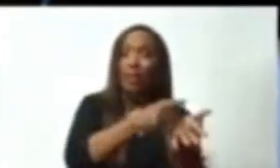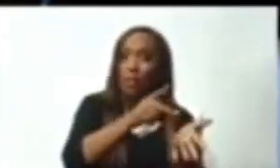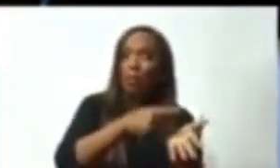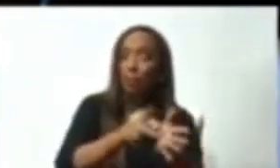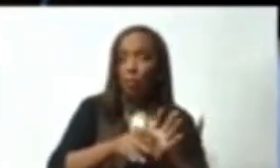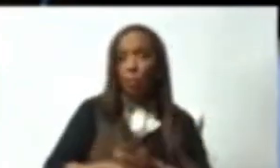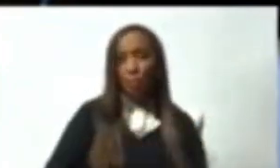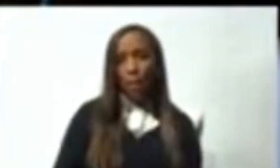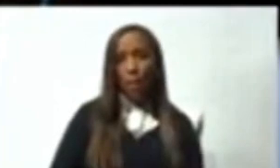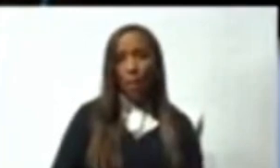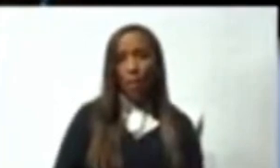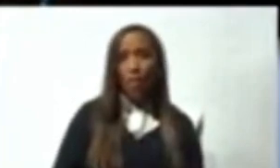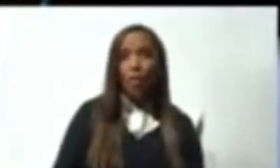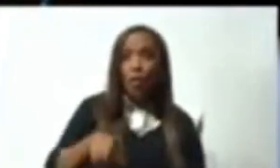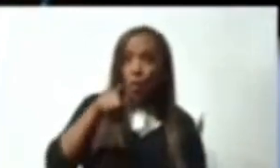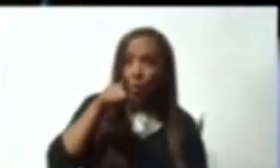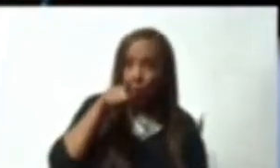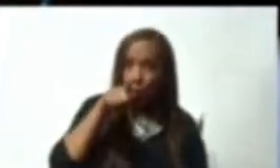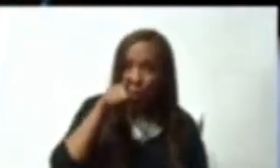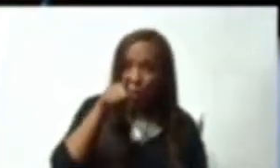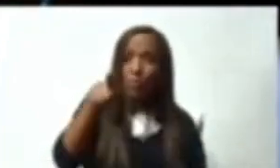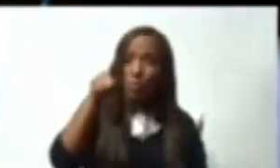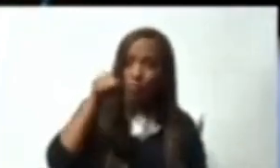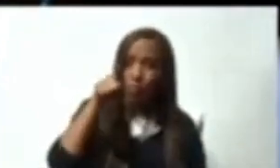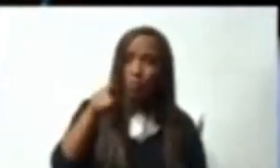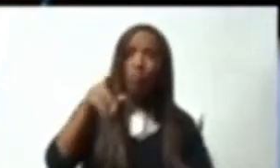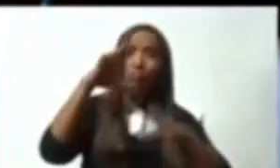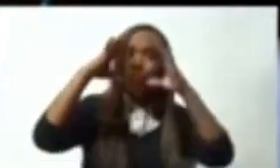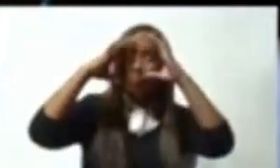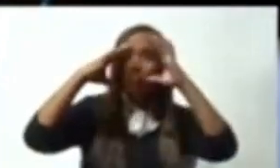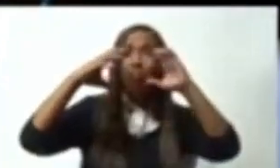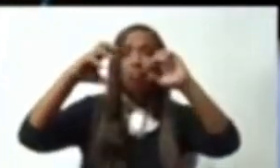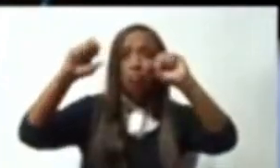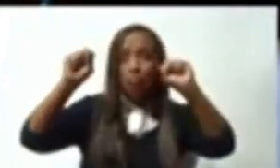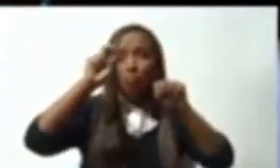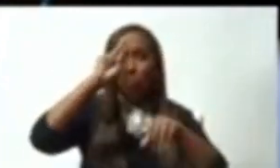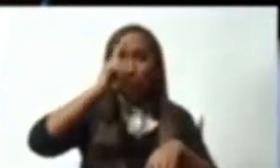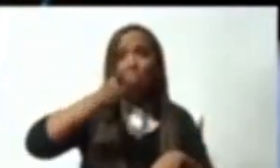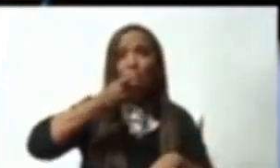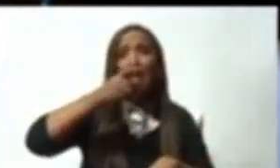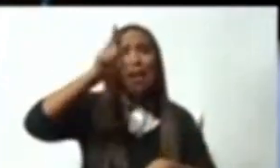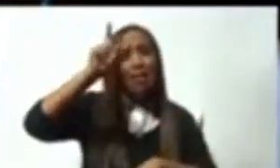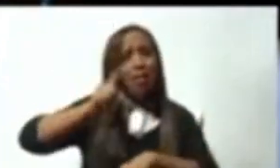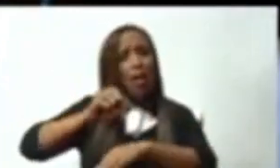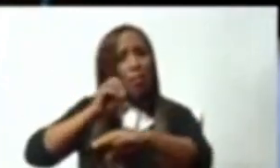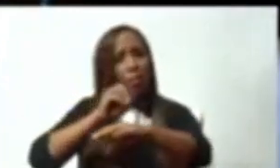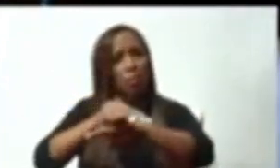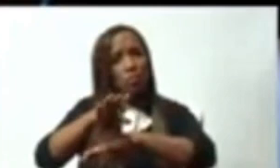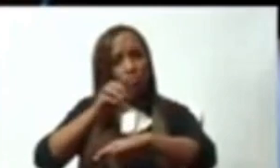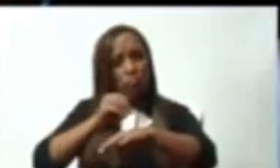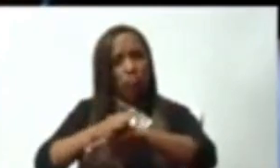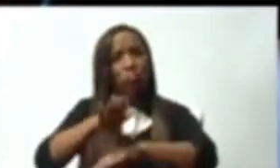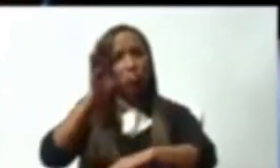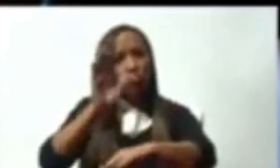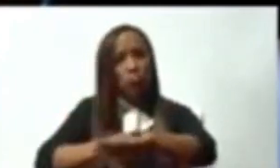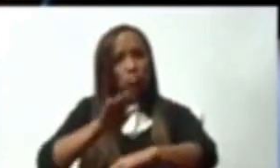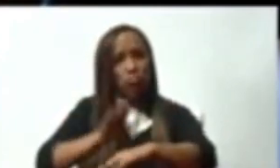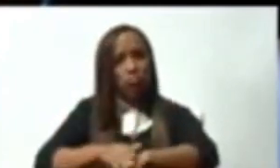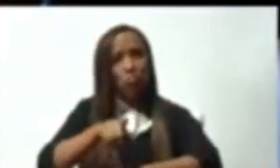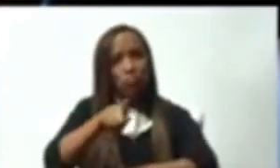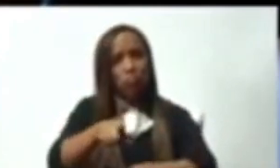señor presidente de la República, puede instruir al ministro para que le dé cumplimiento a todo lo